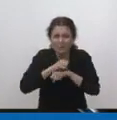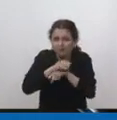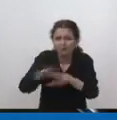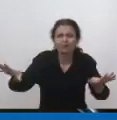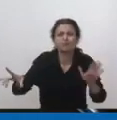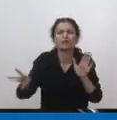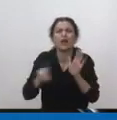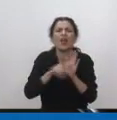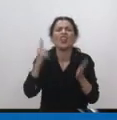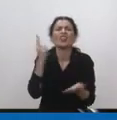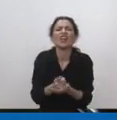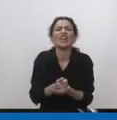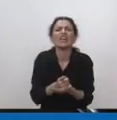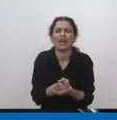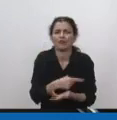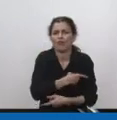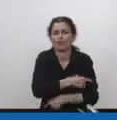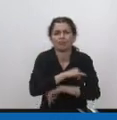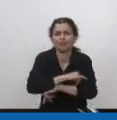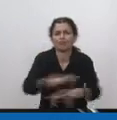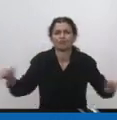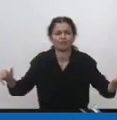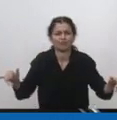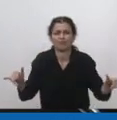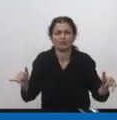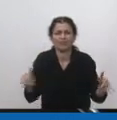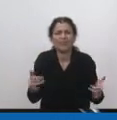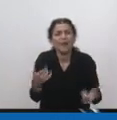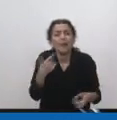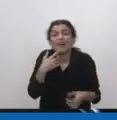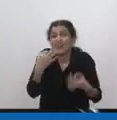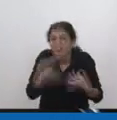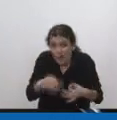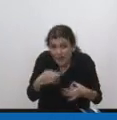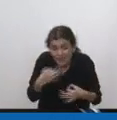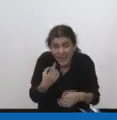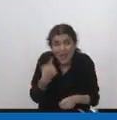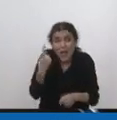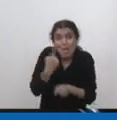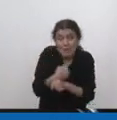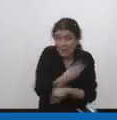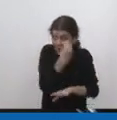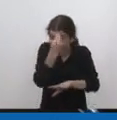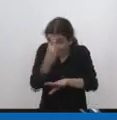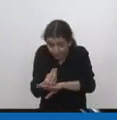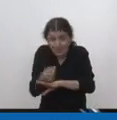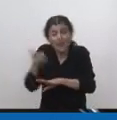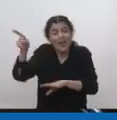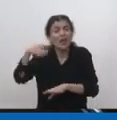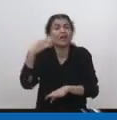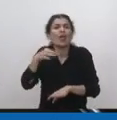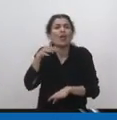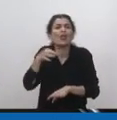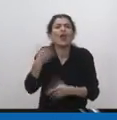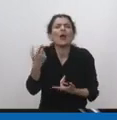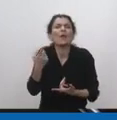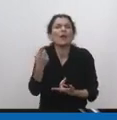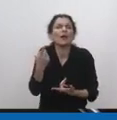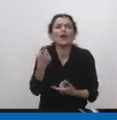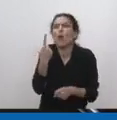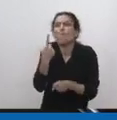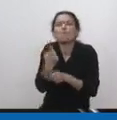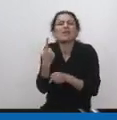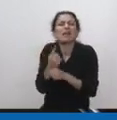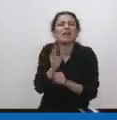empezado su mandato, cuando lo que se debería haber hecho como